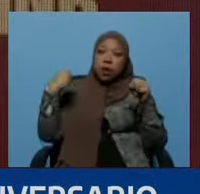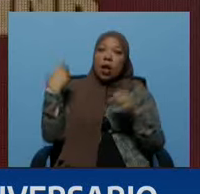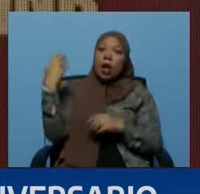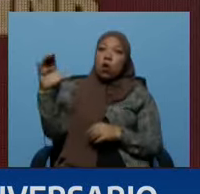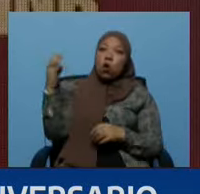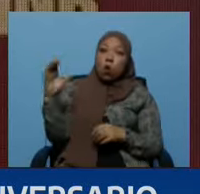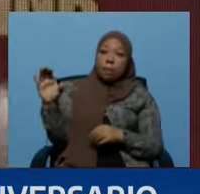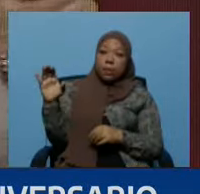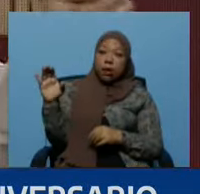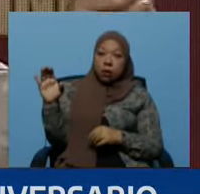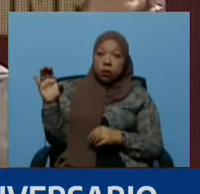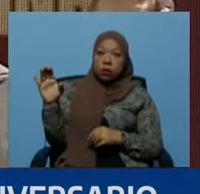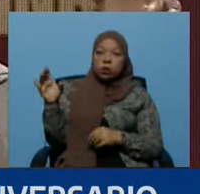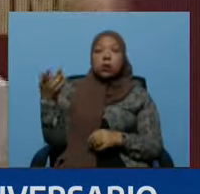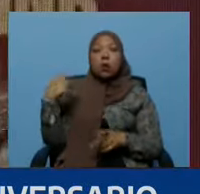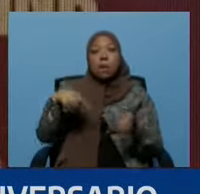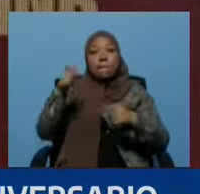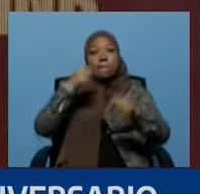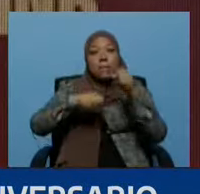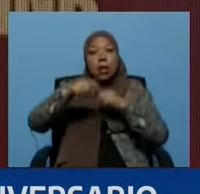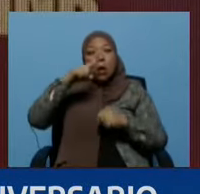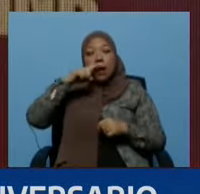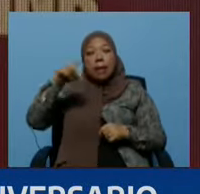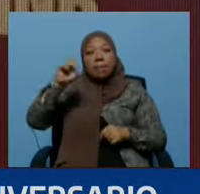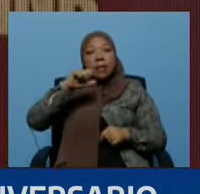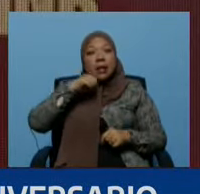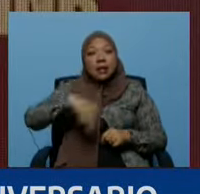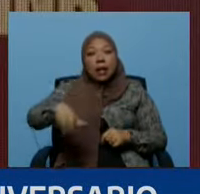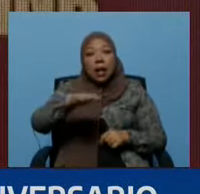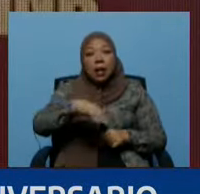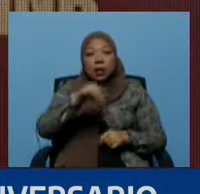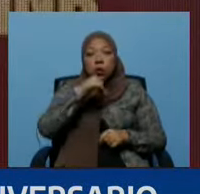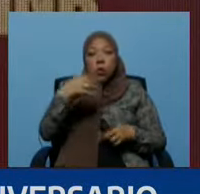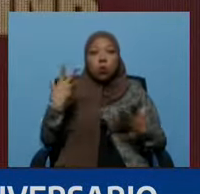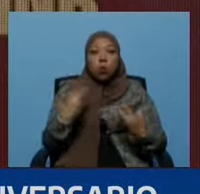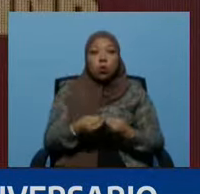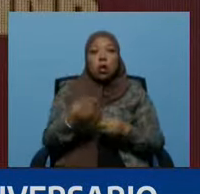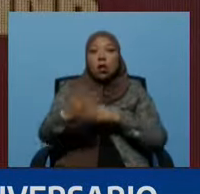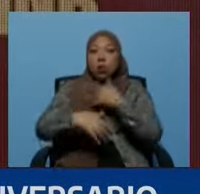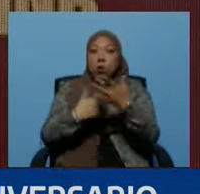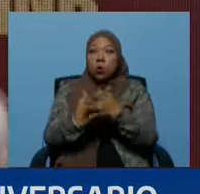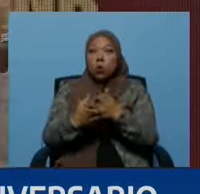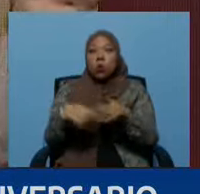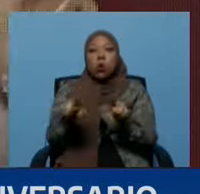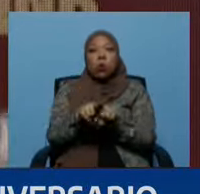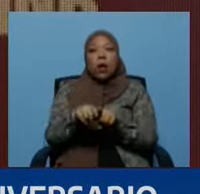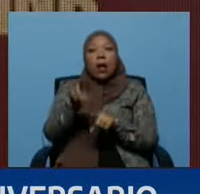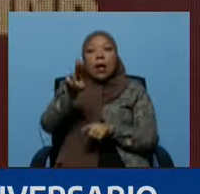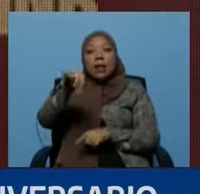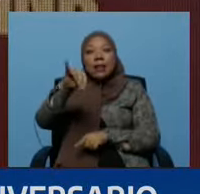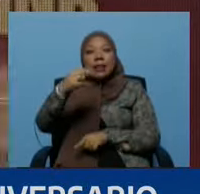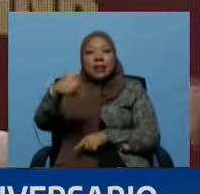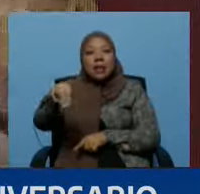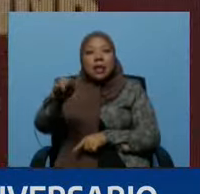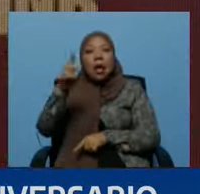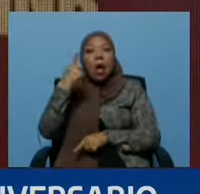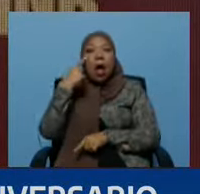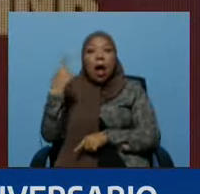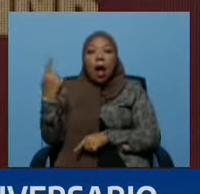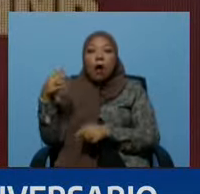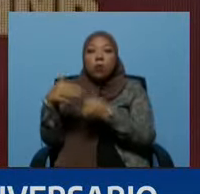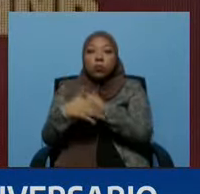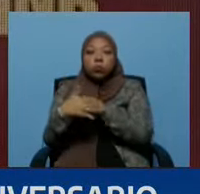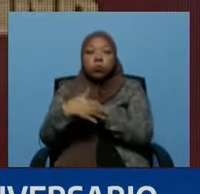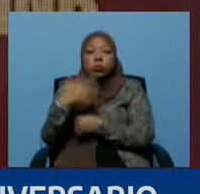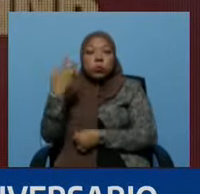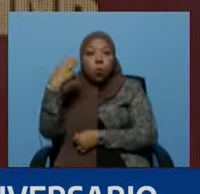Colombia por los paramilitares del narcotráfico, junto a los delincuentes como el Niño Guerrero, que estaba en Colombia y lo metieron